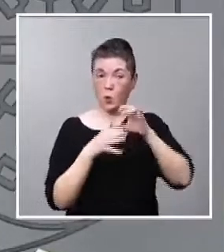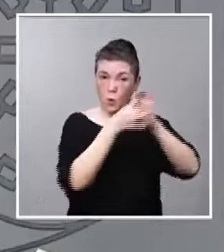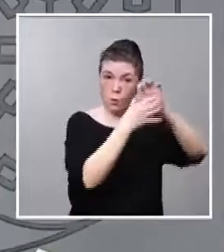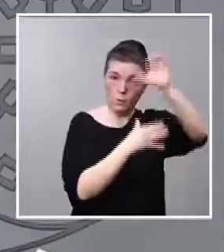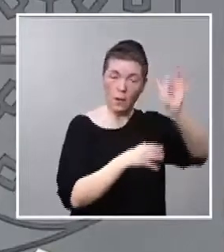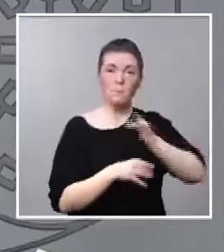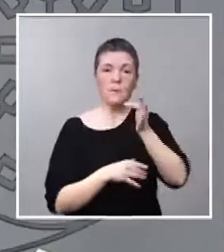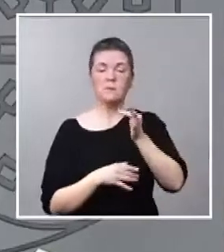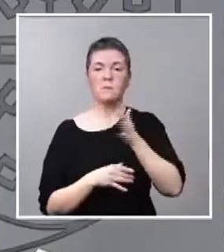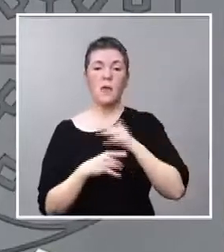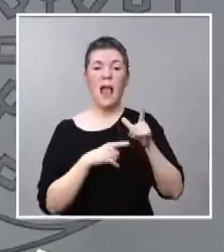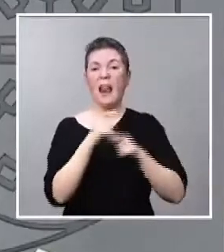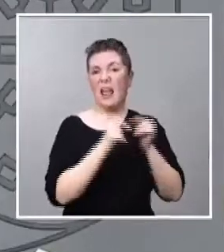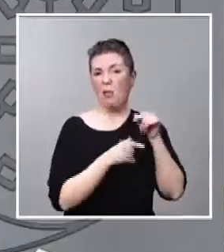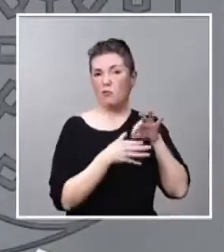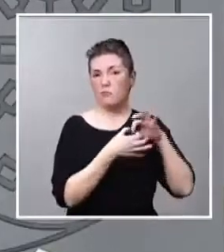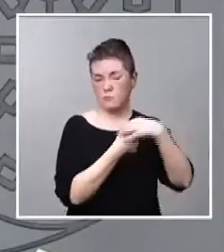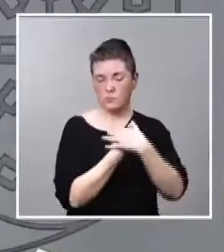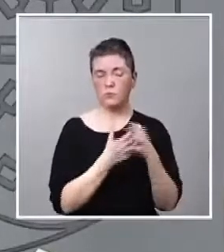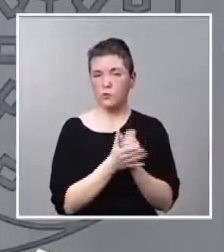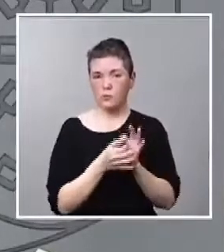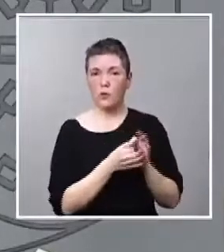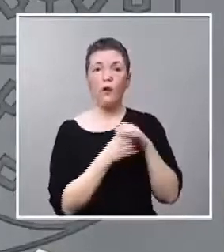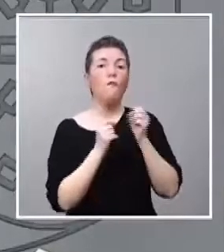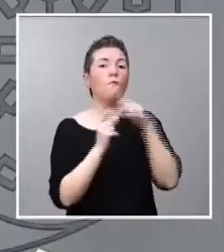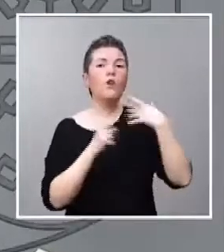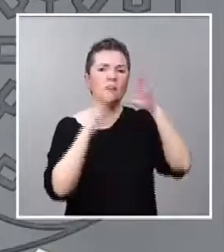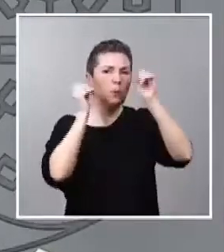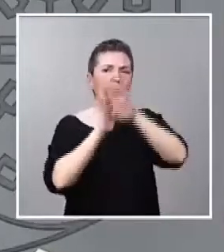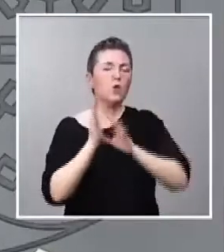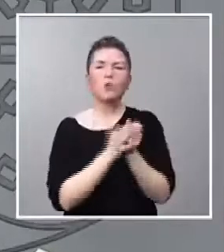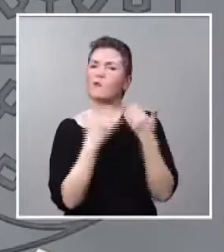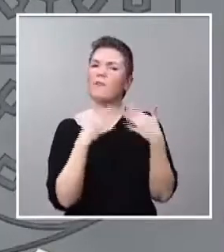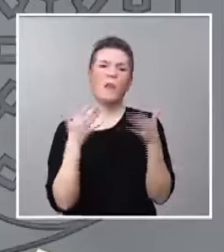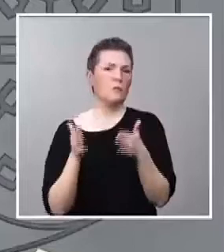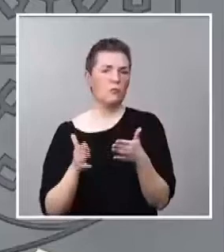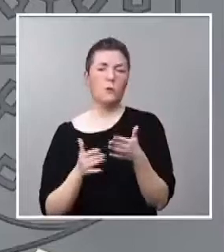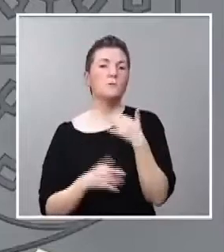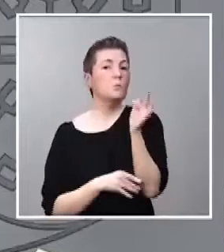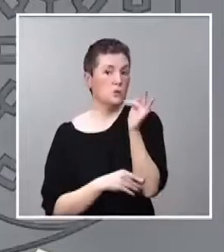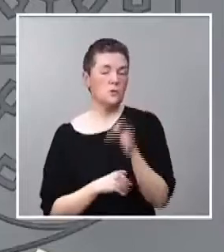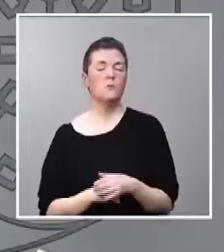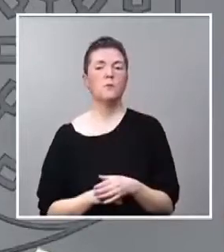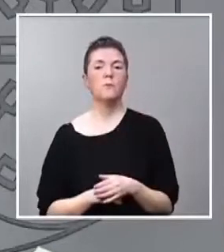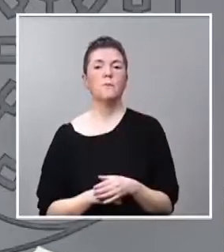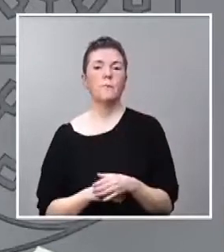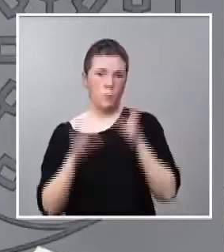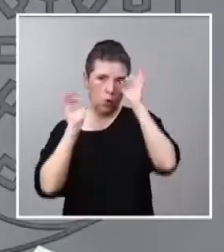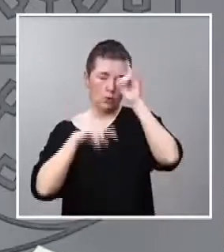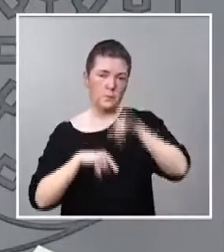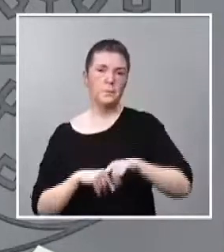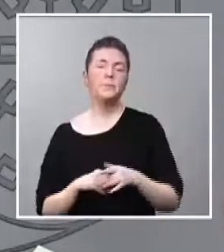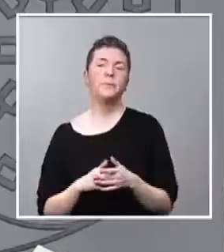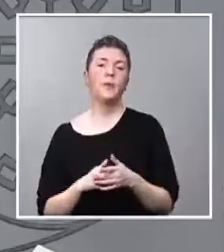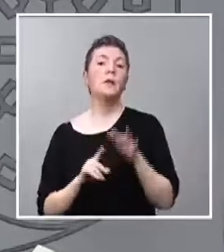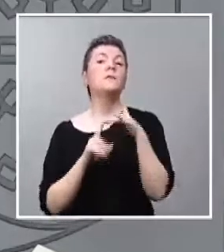pienso que sería mucho mejor usar, meditar antes las palabras. Igual, más que decir yo voy a drogar esta ley, lo